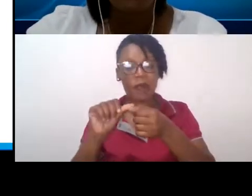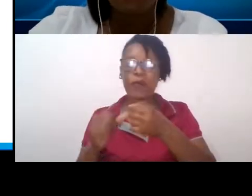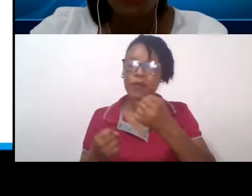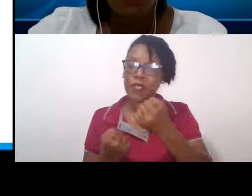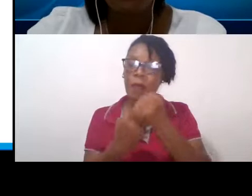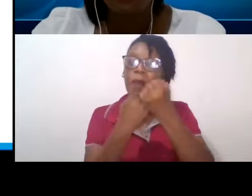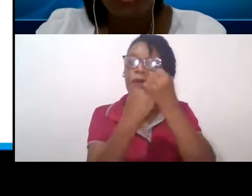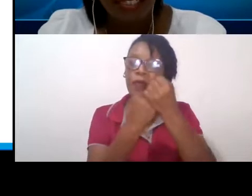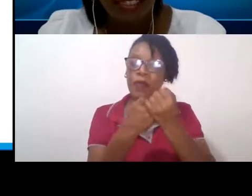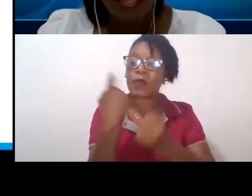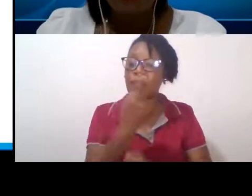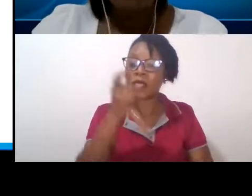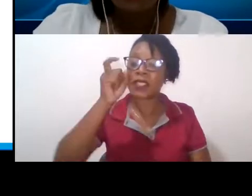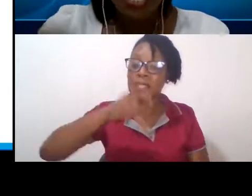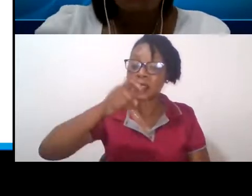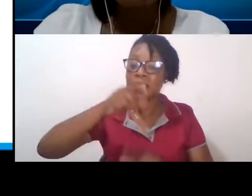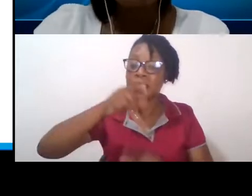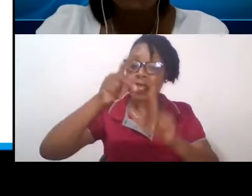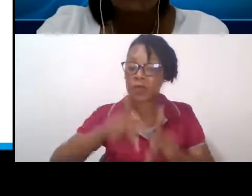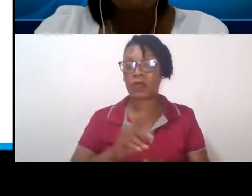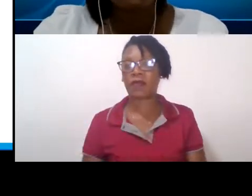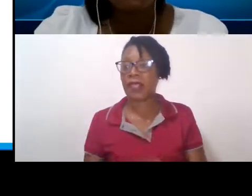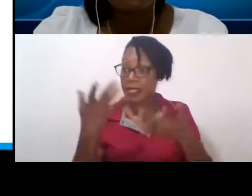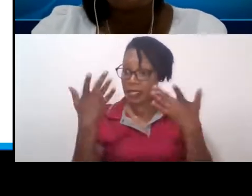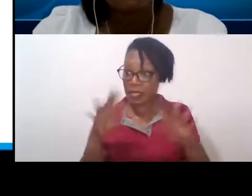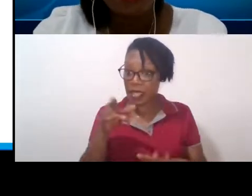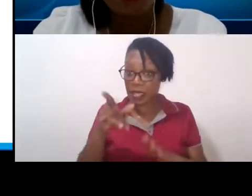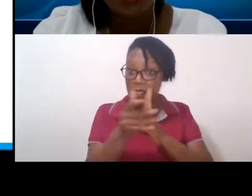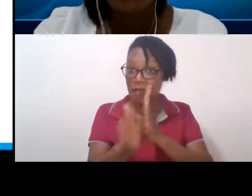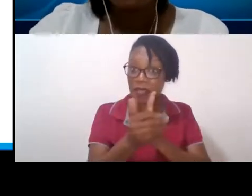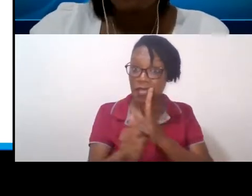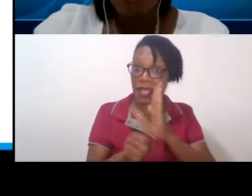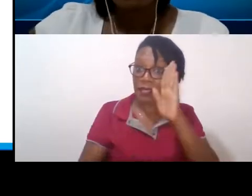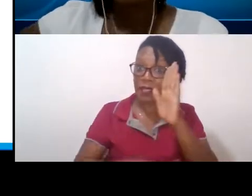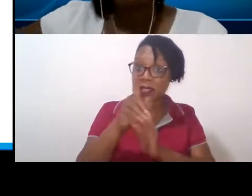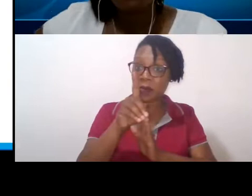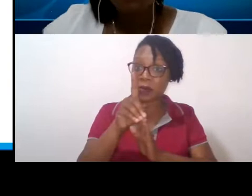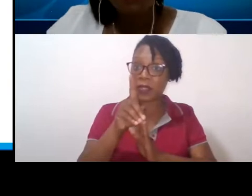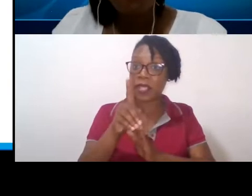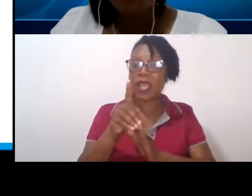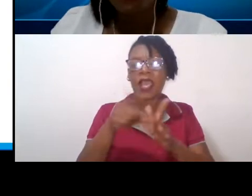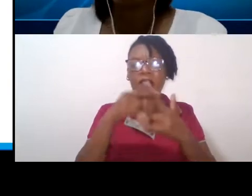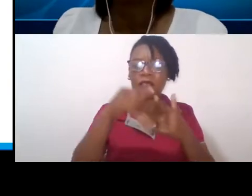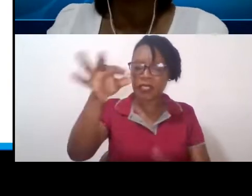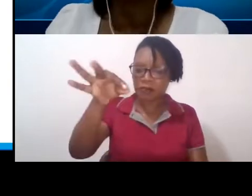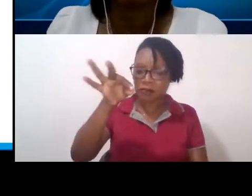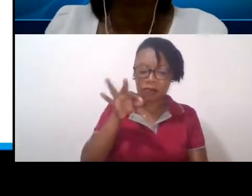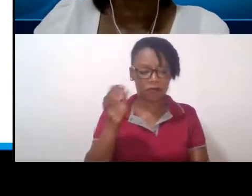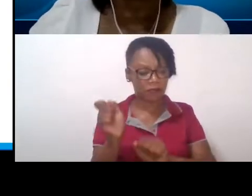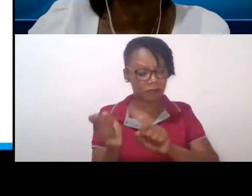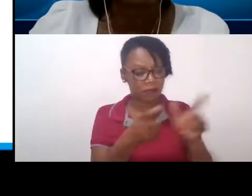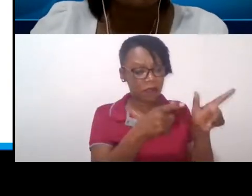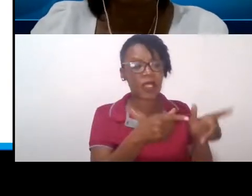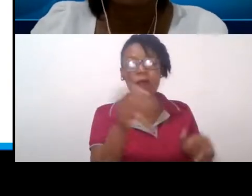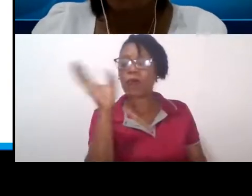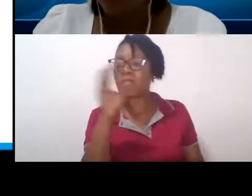medida que la persona lo necesita. Ya cuando esa habilidad se desarrolla, requitemos ese apoyo y busquemos más bien, ok,